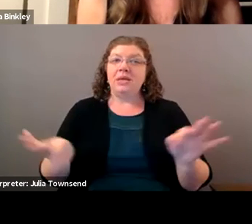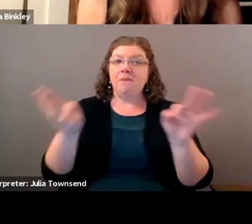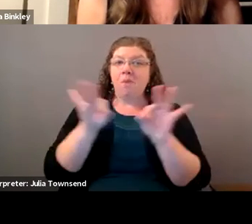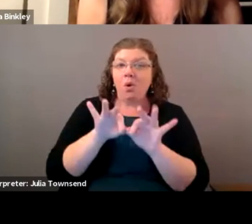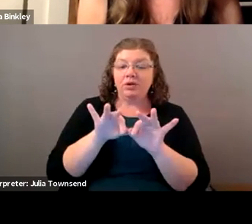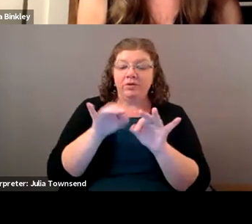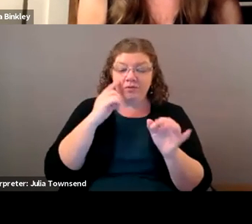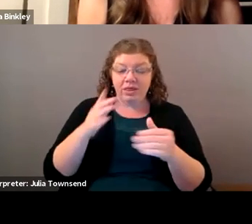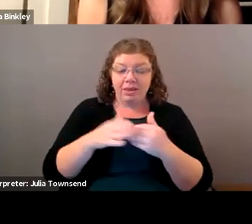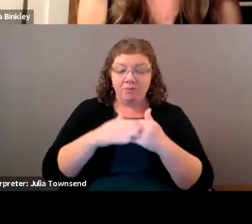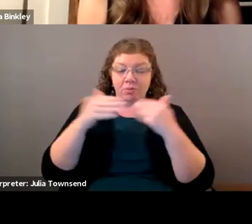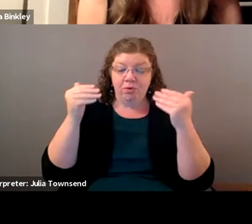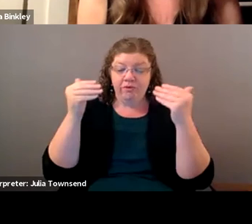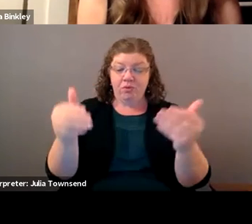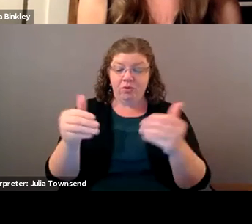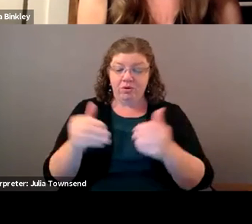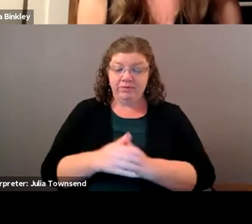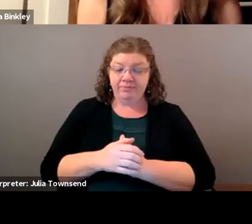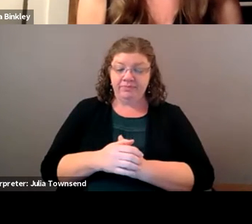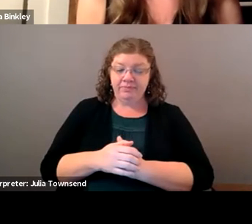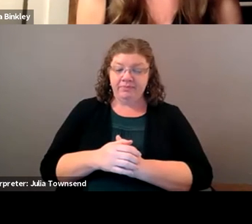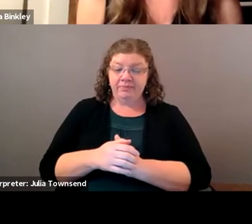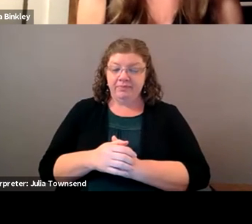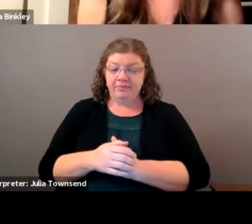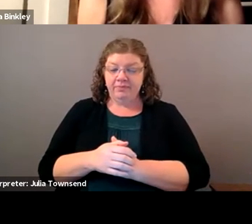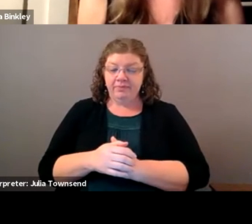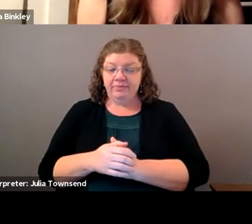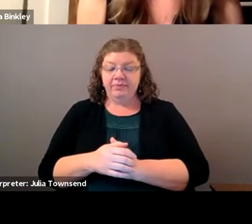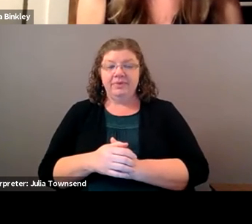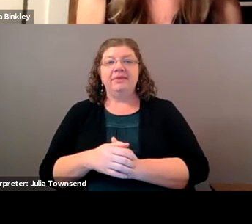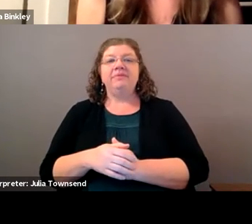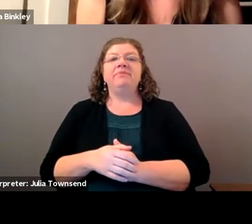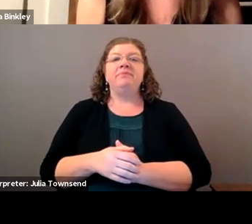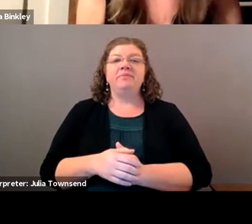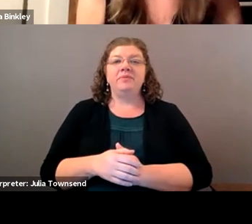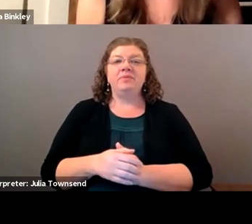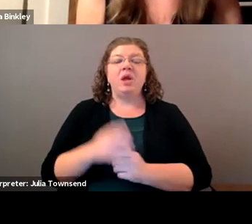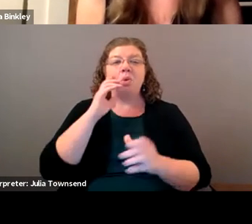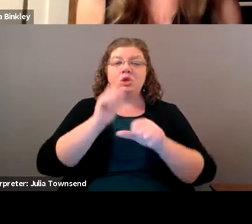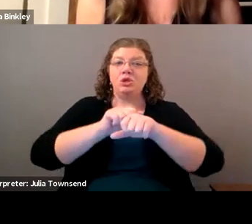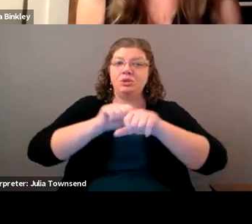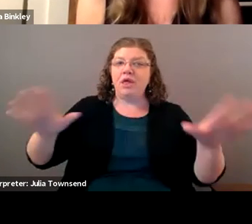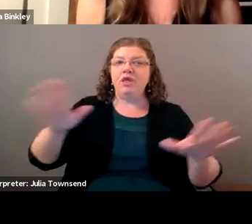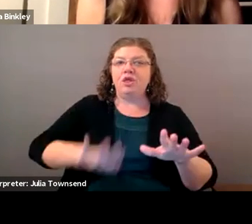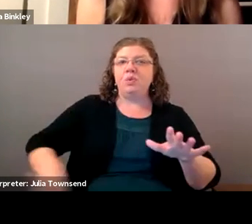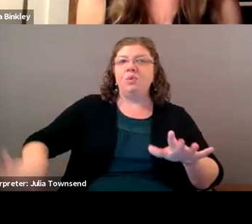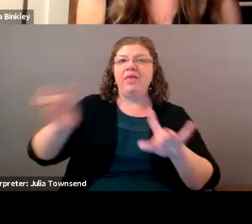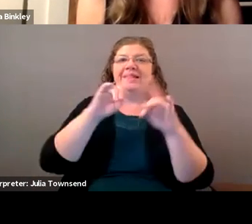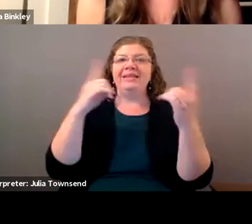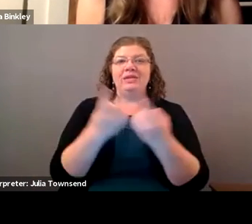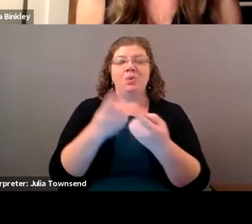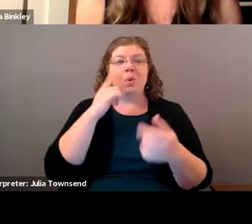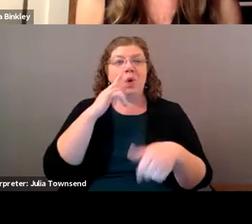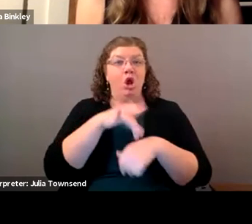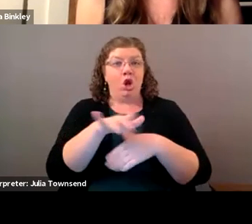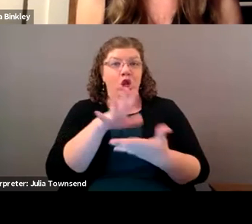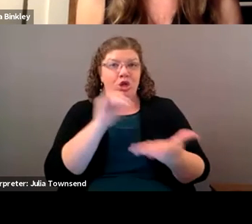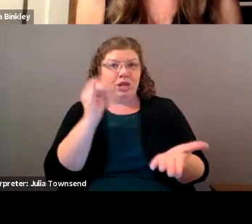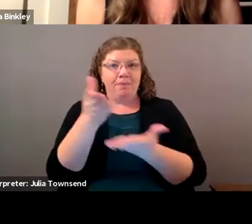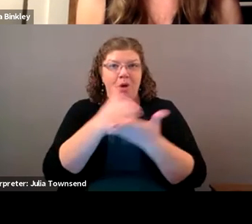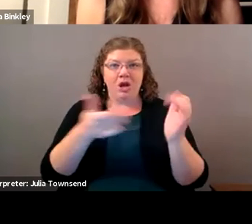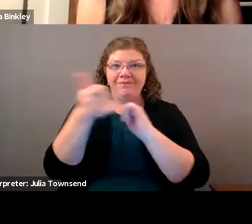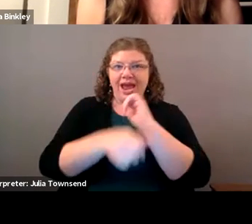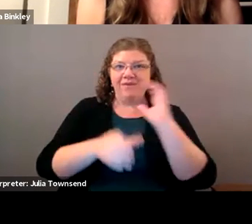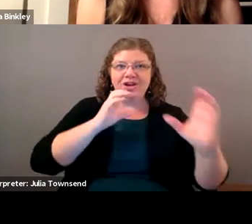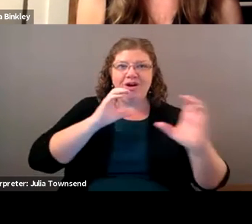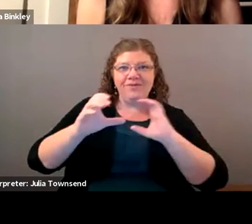como nuevas costumbres. Claro que este es un programa piloto, pero queremos regar toda esta información a lo